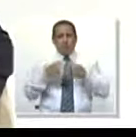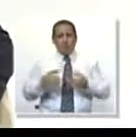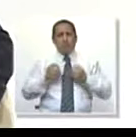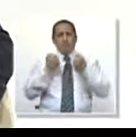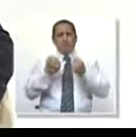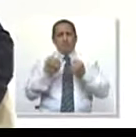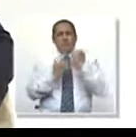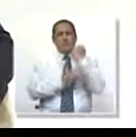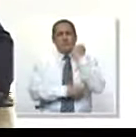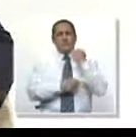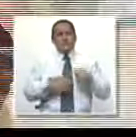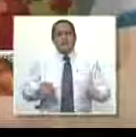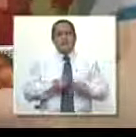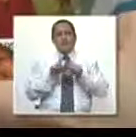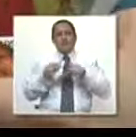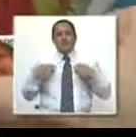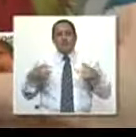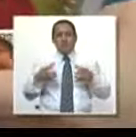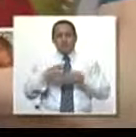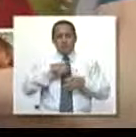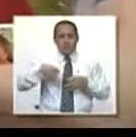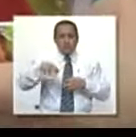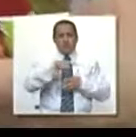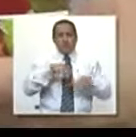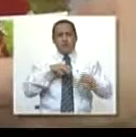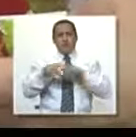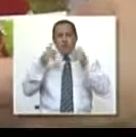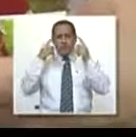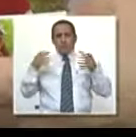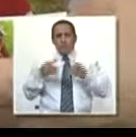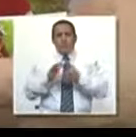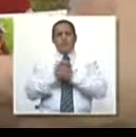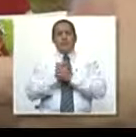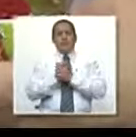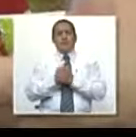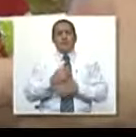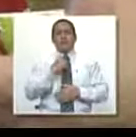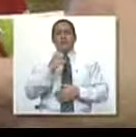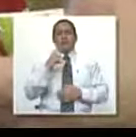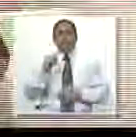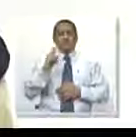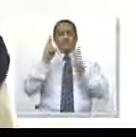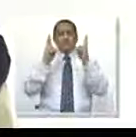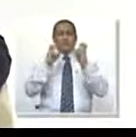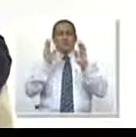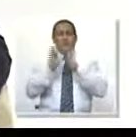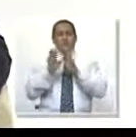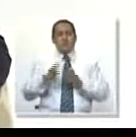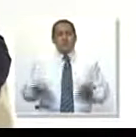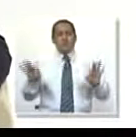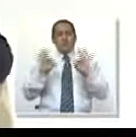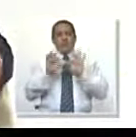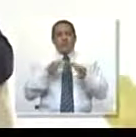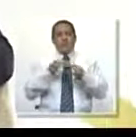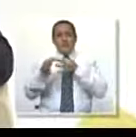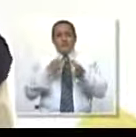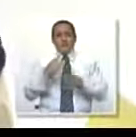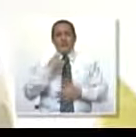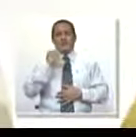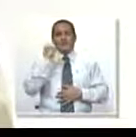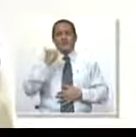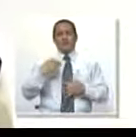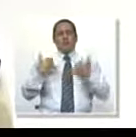la lucha contra la pobreza nosotros entre todos hicimos esta convención amigable y uno de los derechos que a mí me parece que son saltantes es